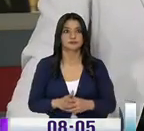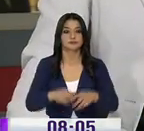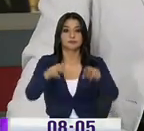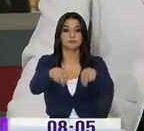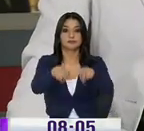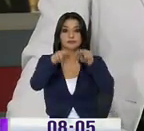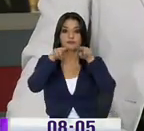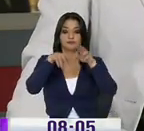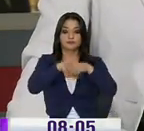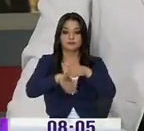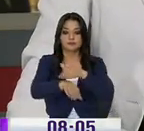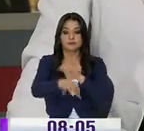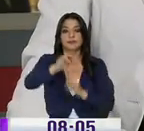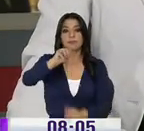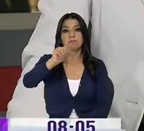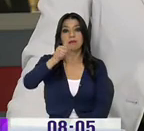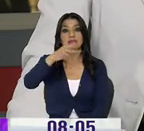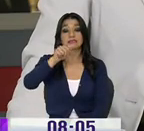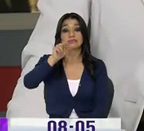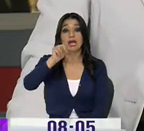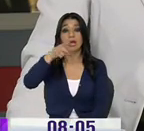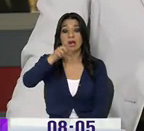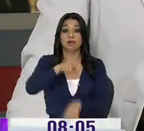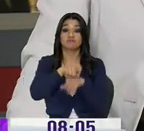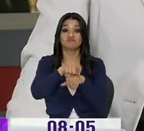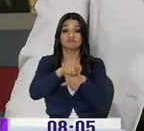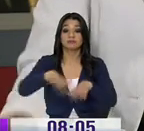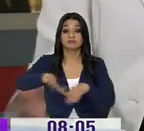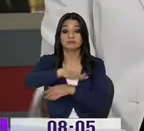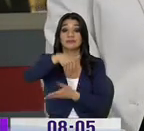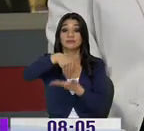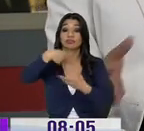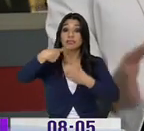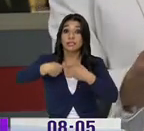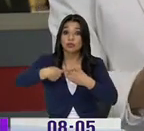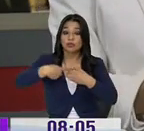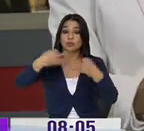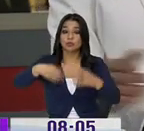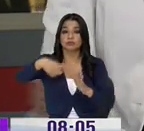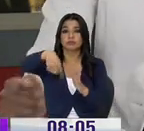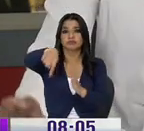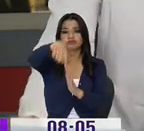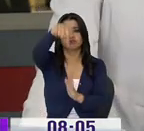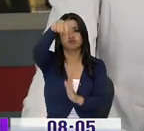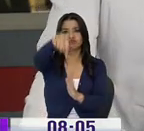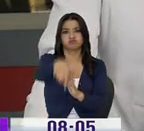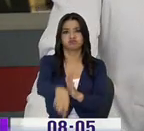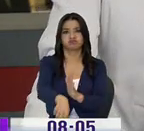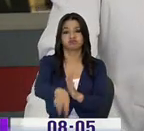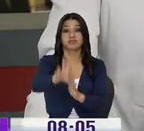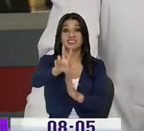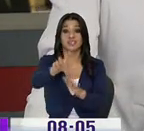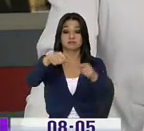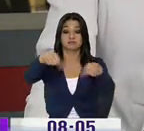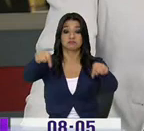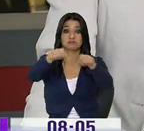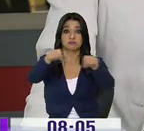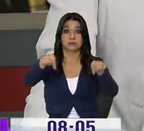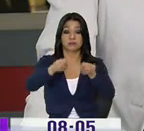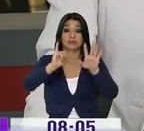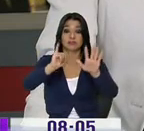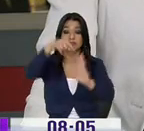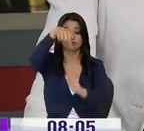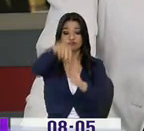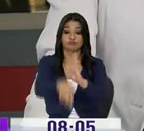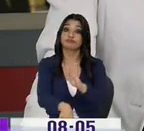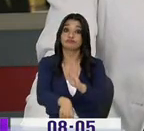río Machángara en el sector de La Recoleta, en el centro sur de Quito, se registró un socavón. Este tiene 3 metros de diámetro por 6 metros